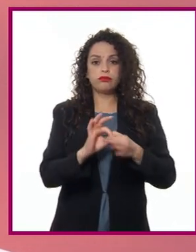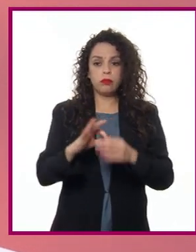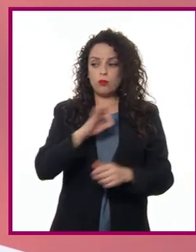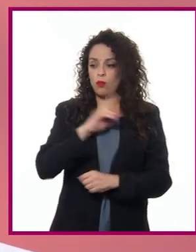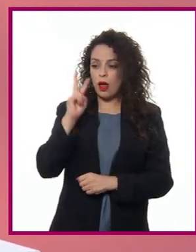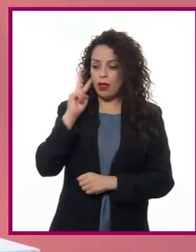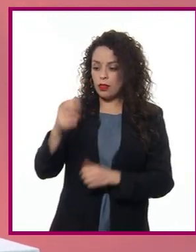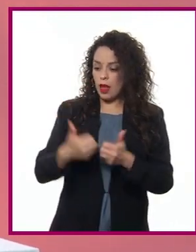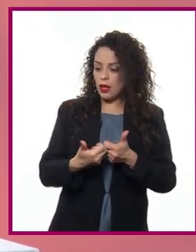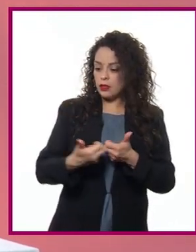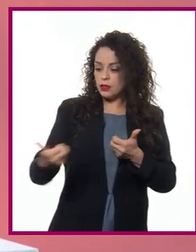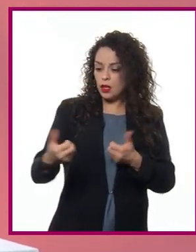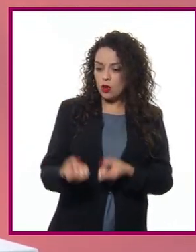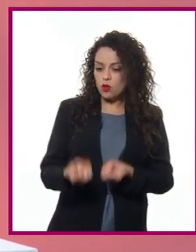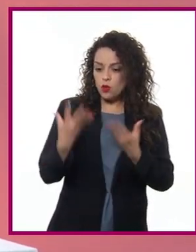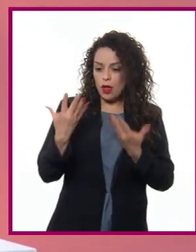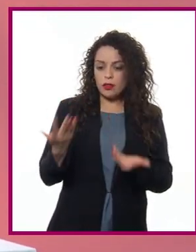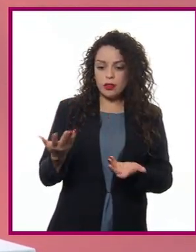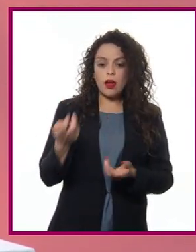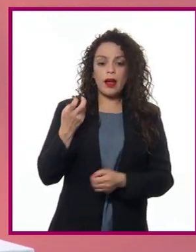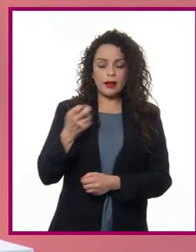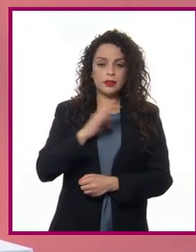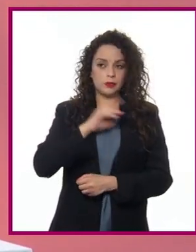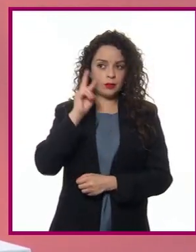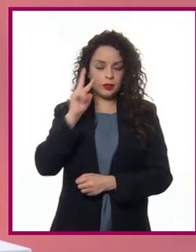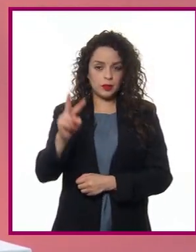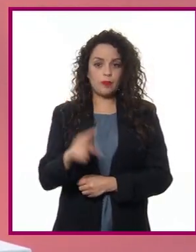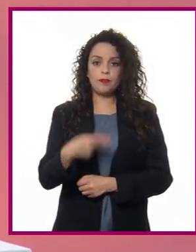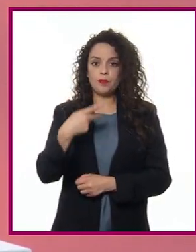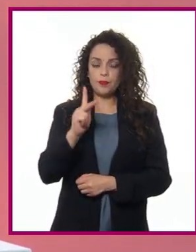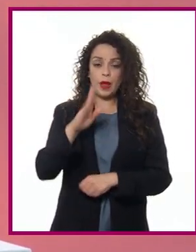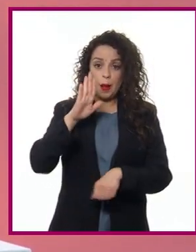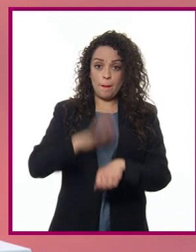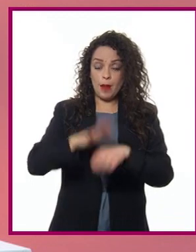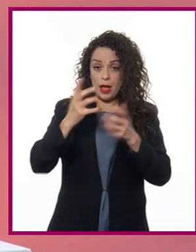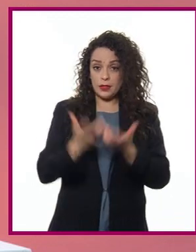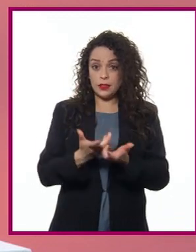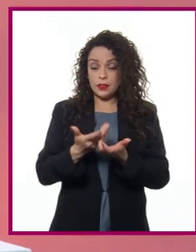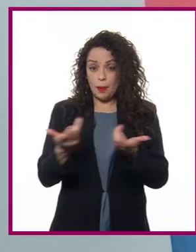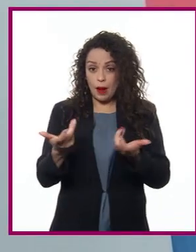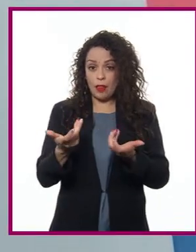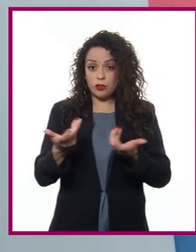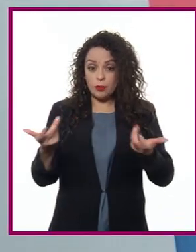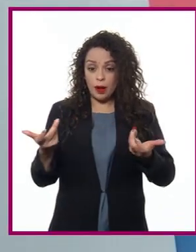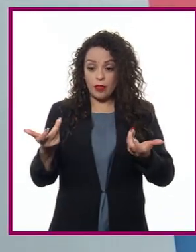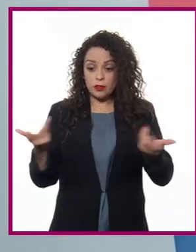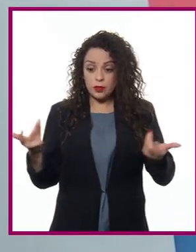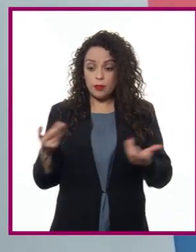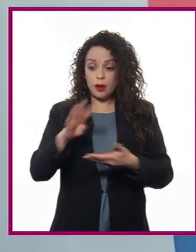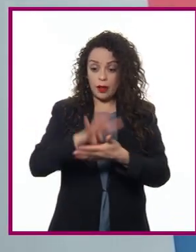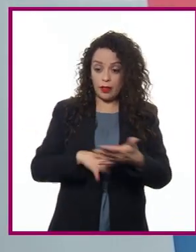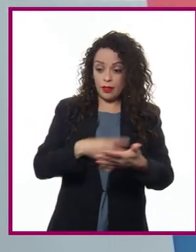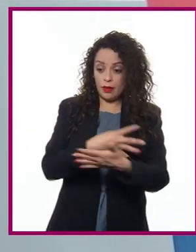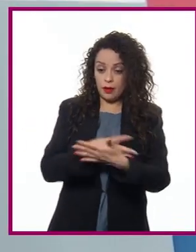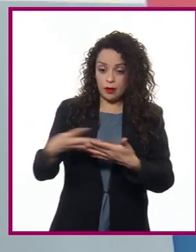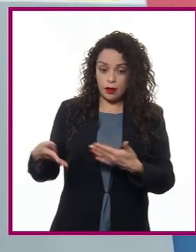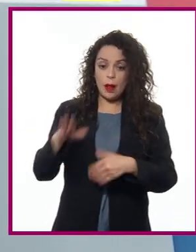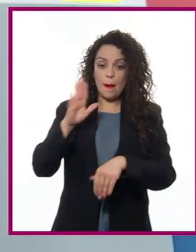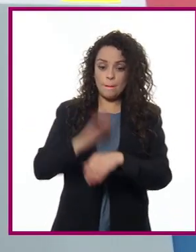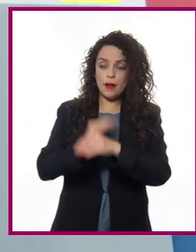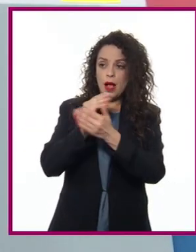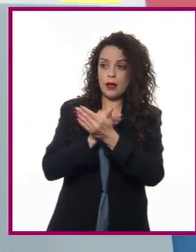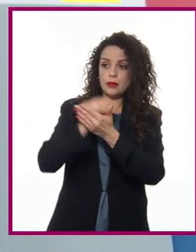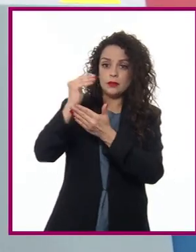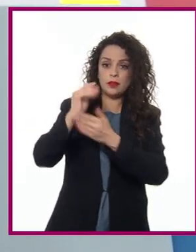distancia que los separa en la tabla. En general, mientras más separados se encuentran en la tabla periódica, mayor será